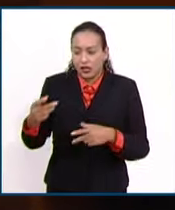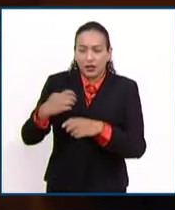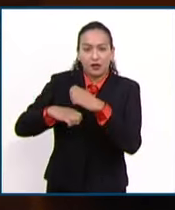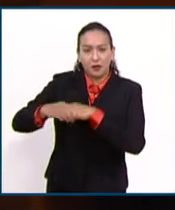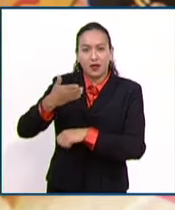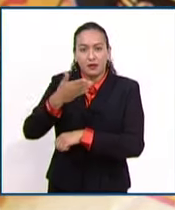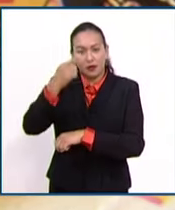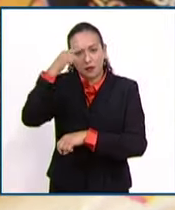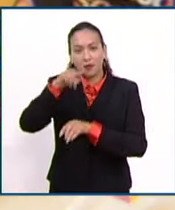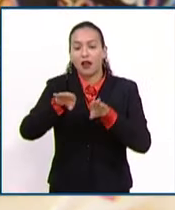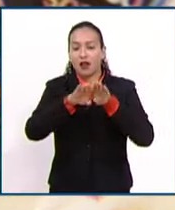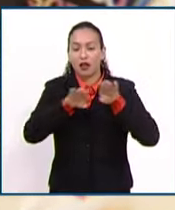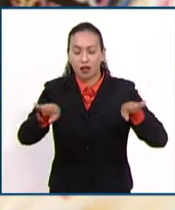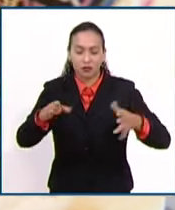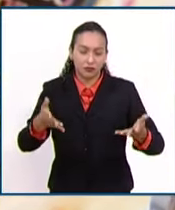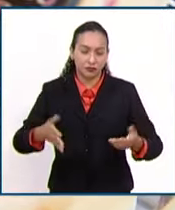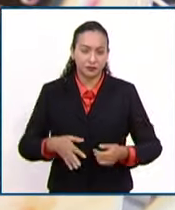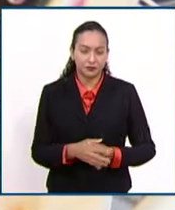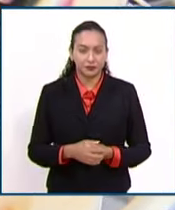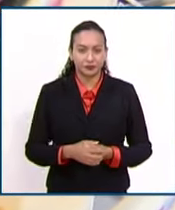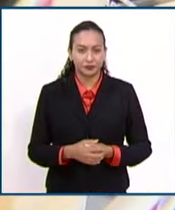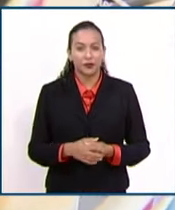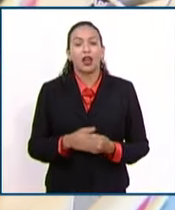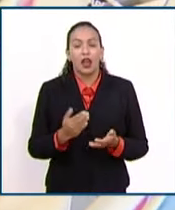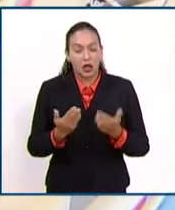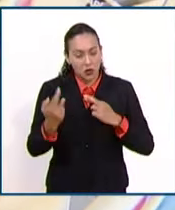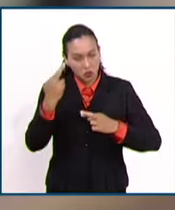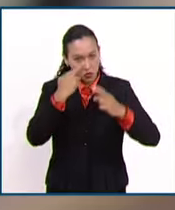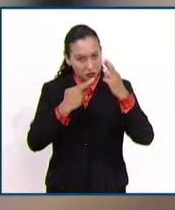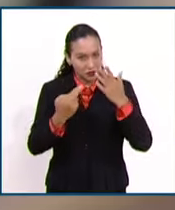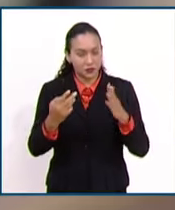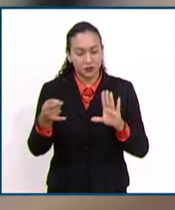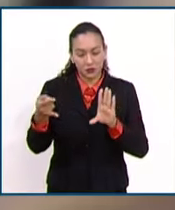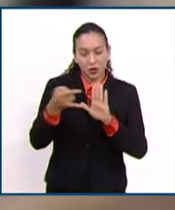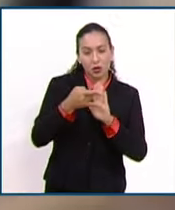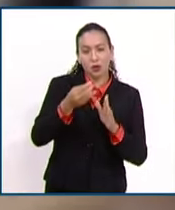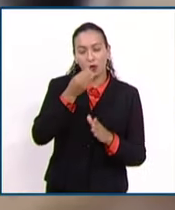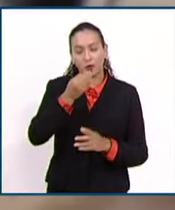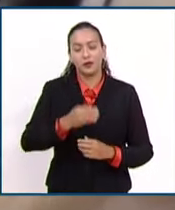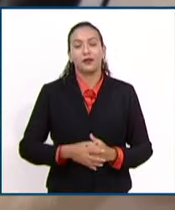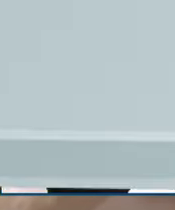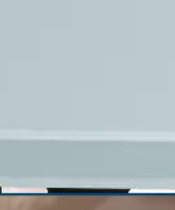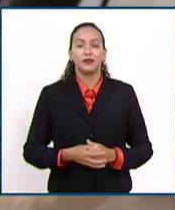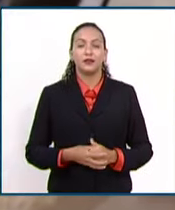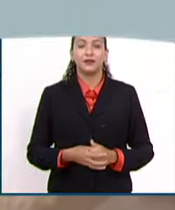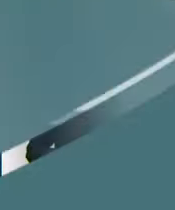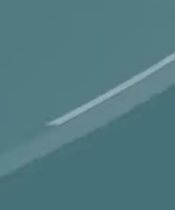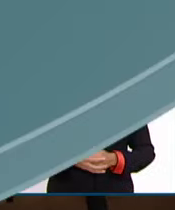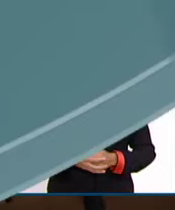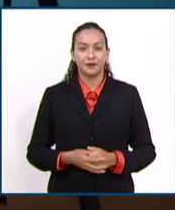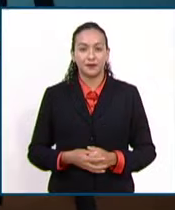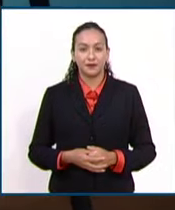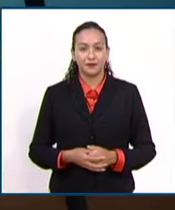la igualdad. Para el canal del Poder Judicial de la Federación, Mario López Peña.